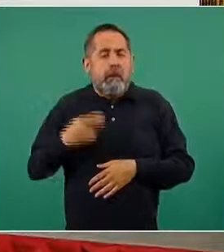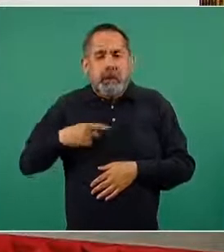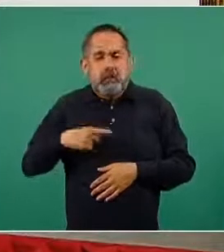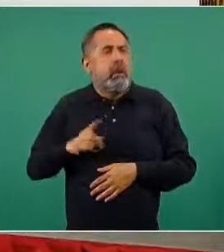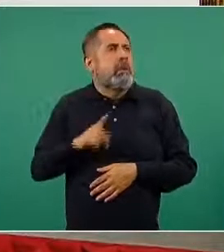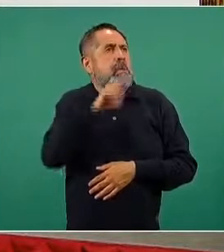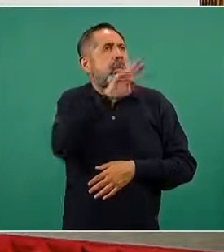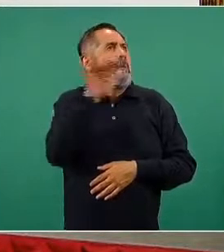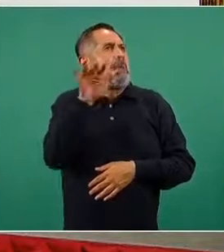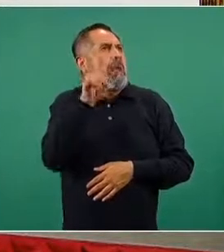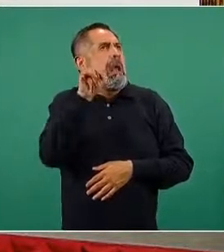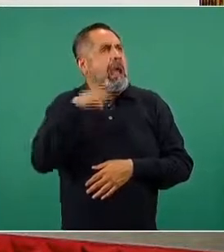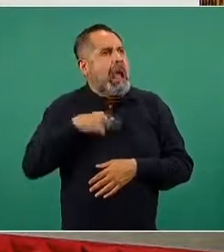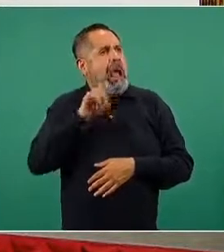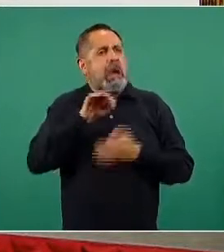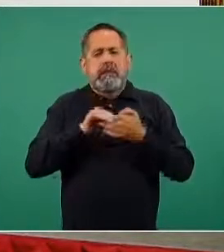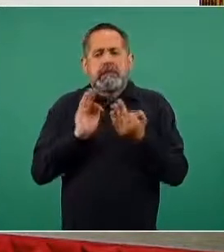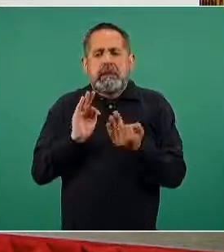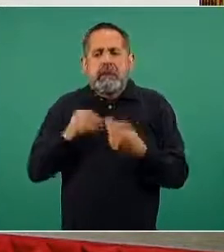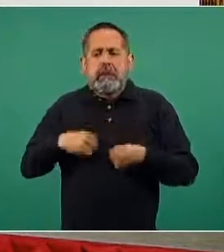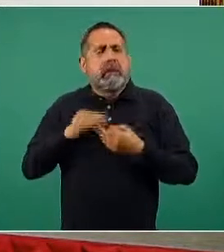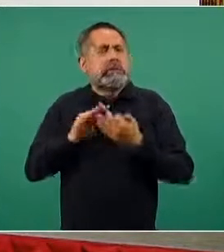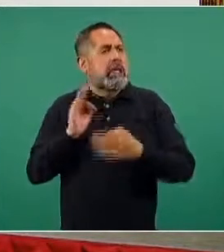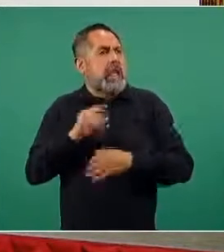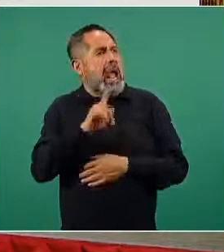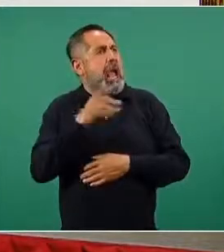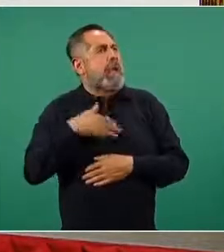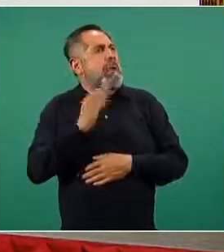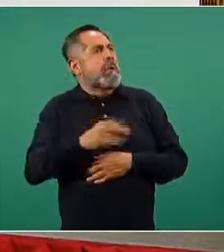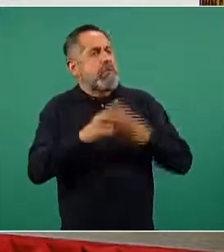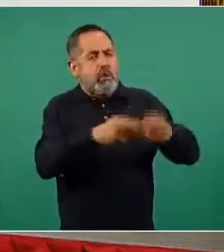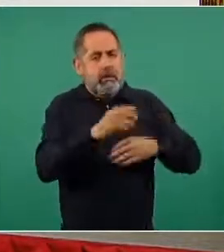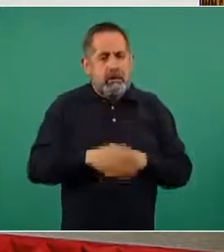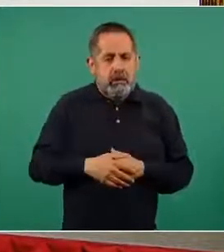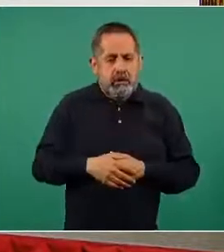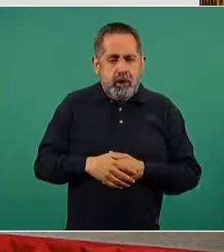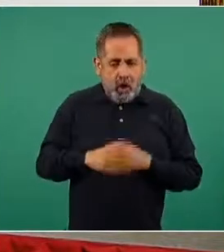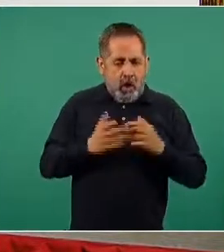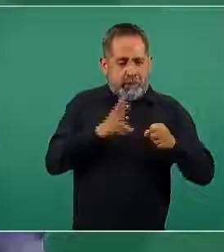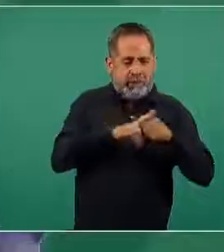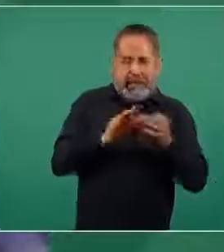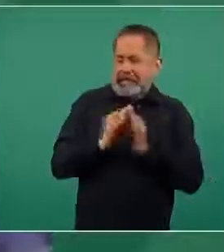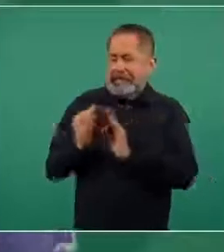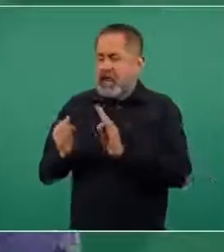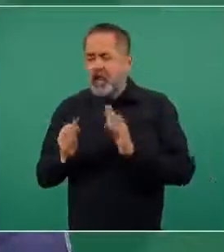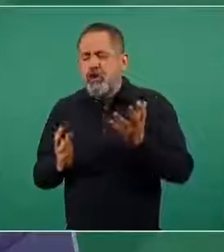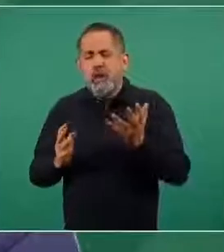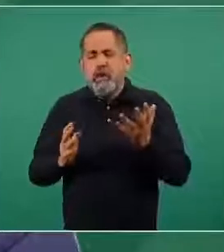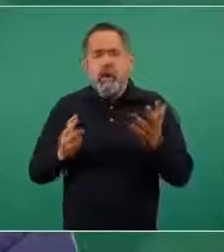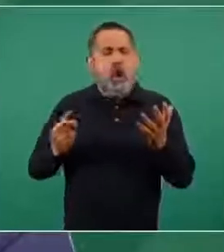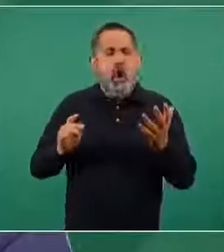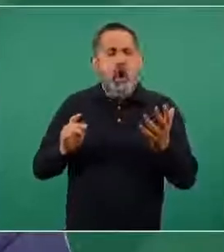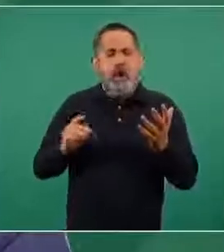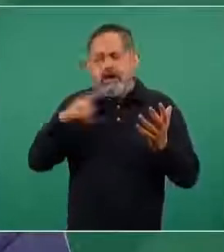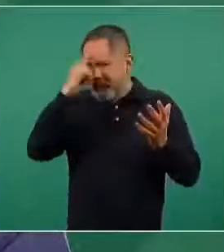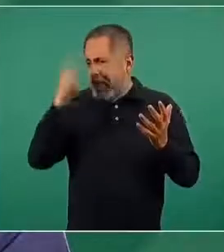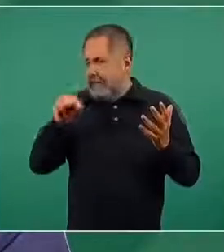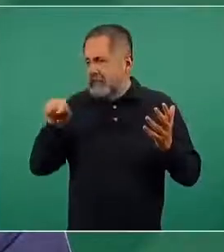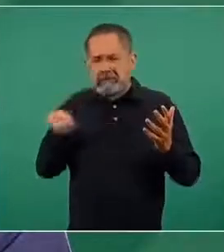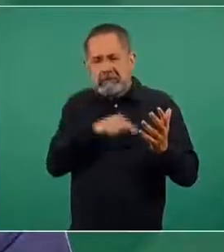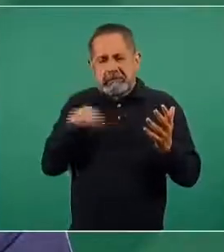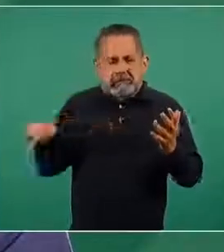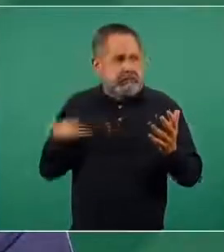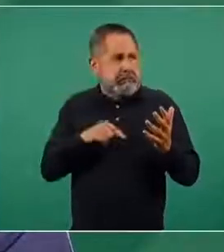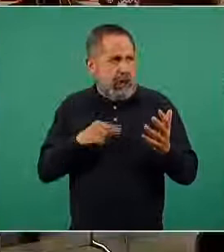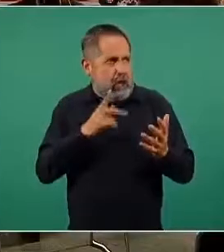las personas que están cerca del hospital. No necesariamente viviendo cerca del hospital, pero de alguna manera conectados con el